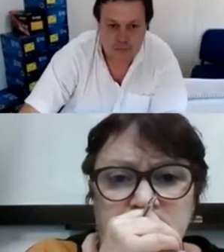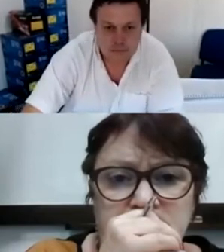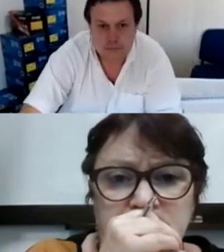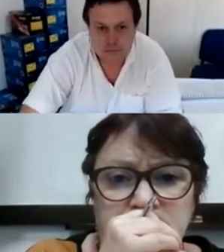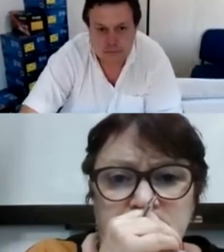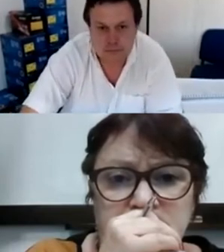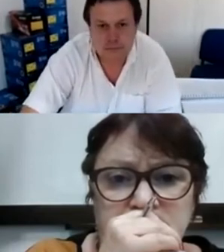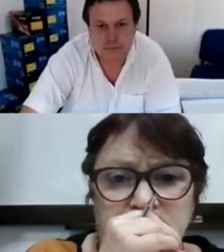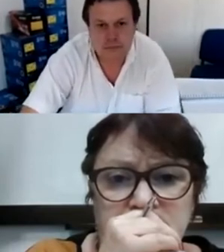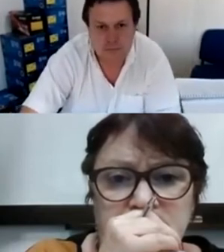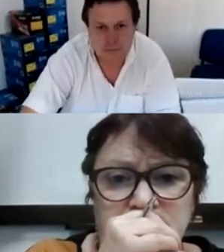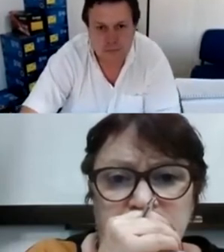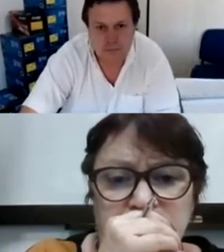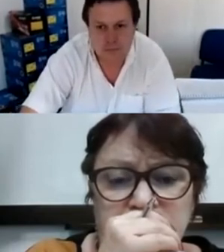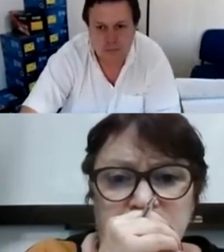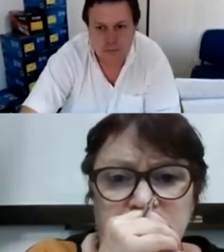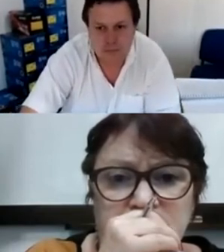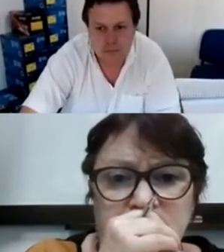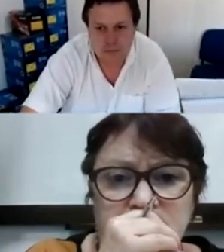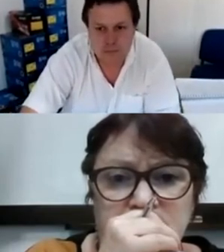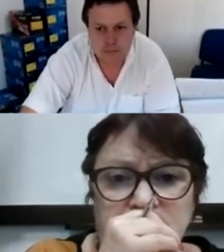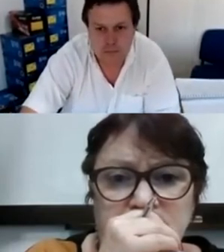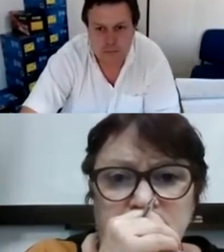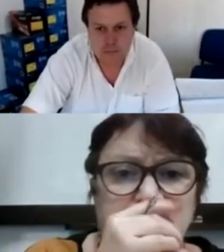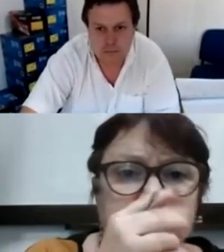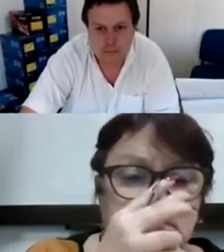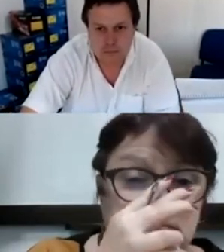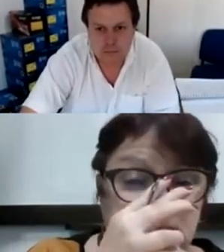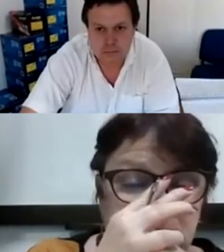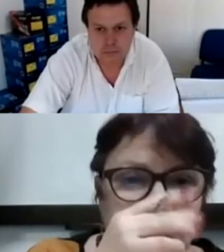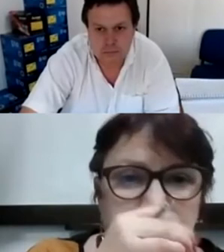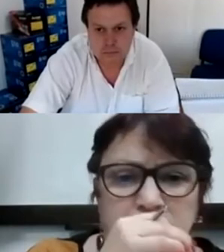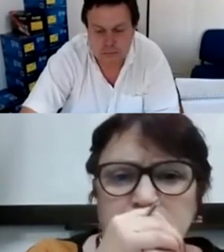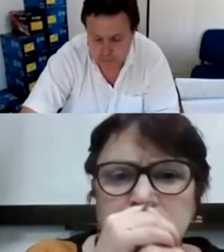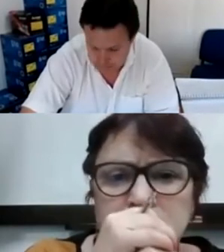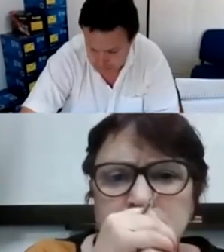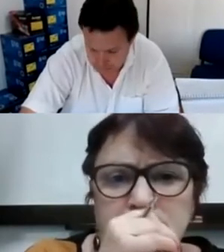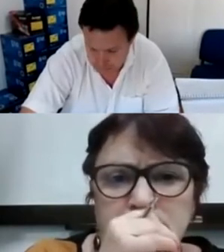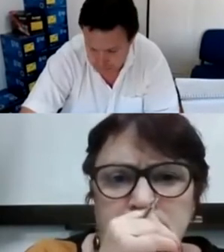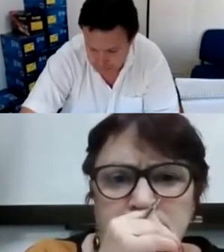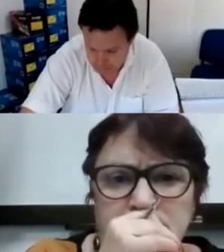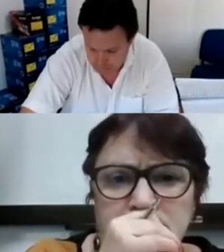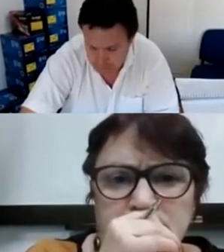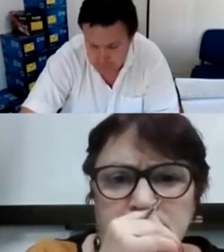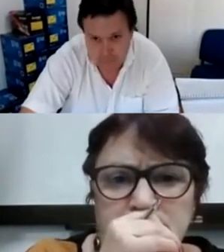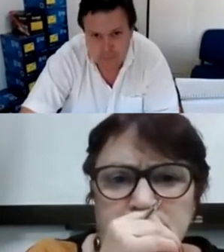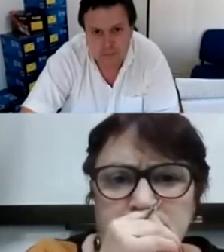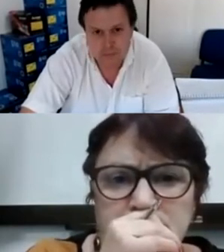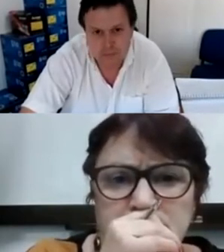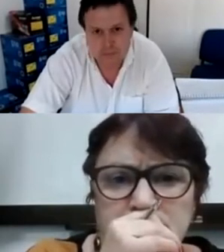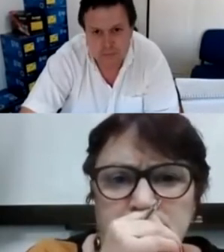garantías de procesos académicos que ISEF viene intentando sostener desde hace un montón de tiempo para cada una de las regiones?